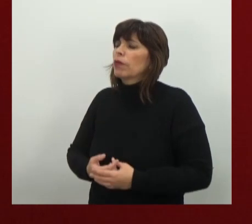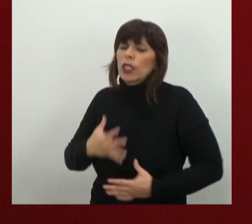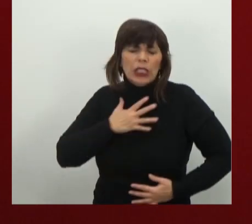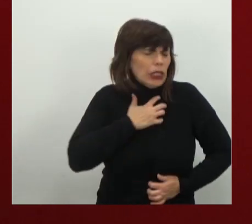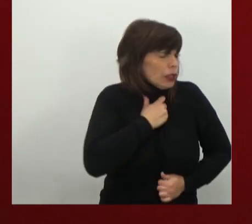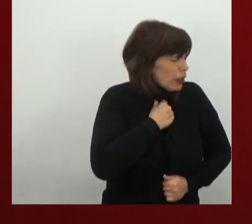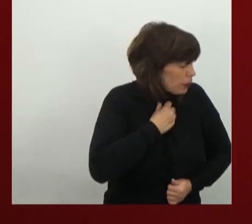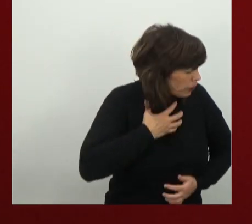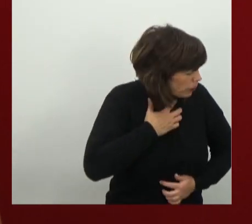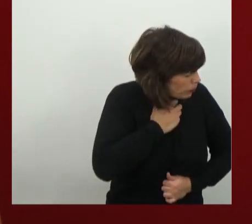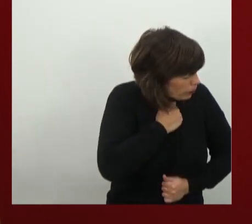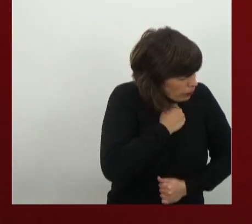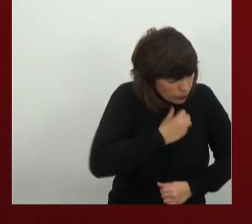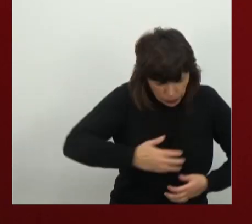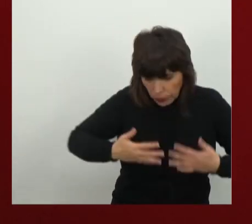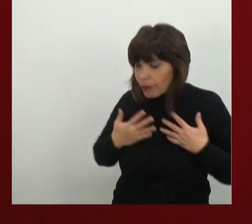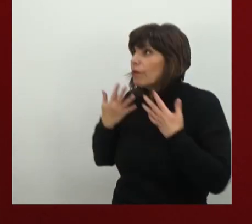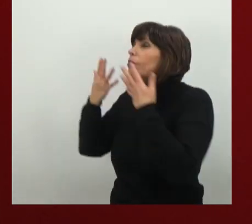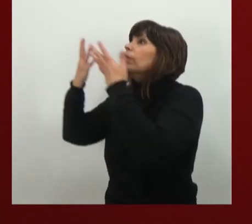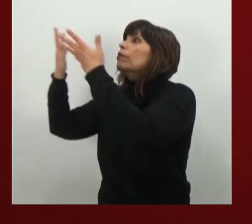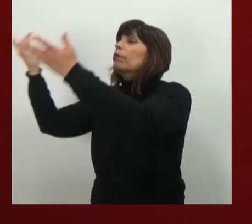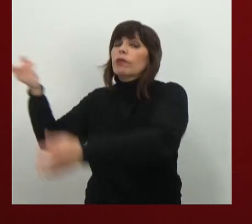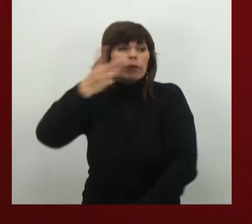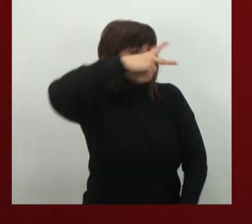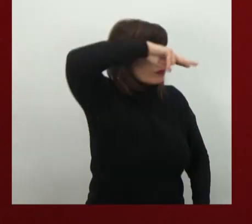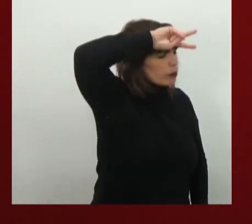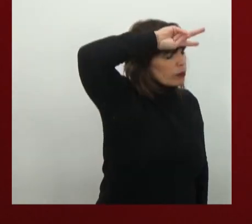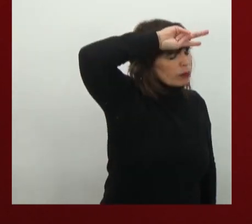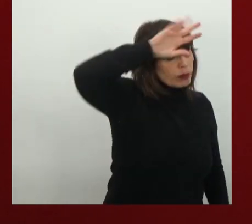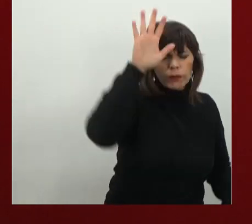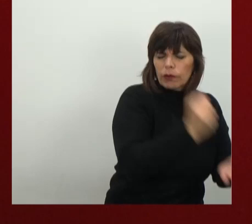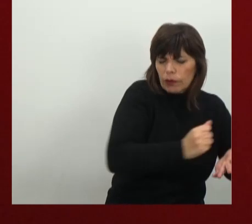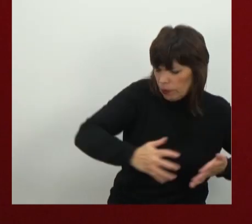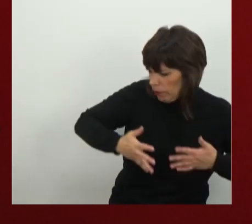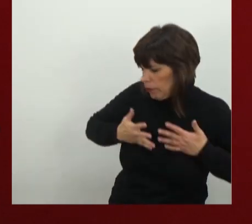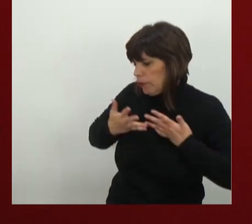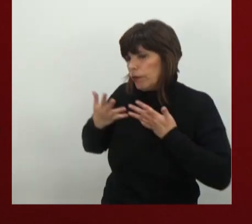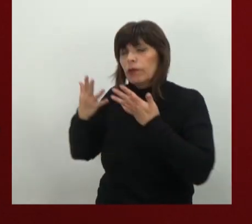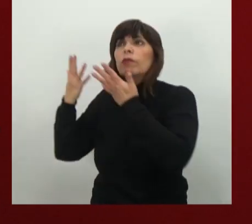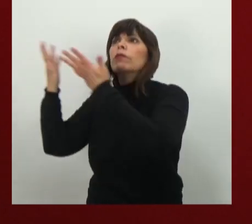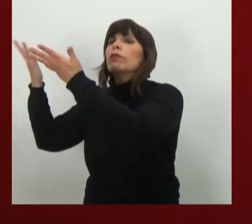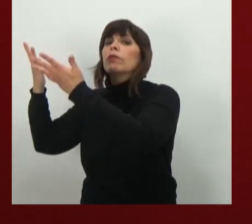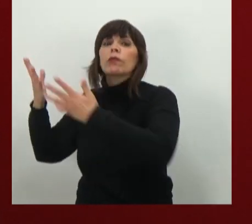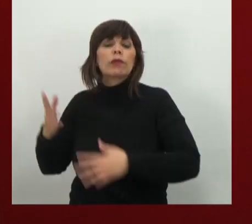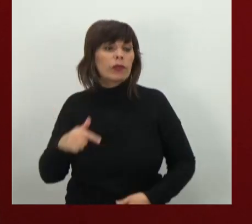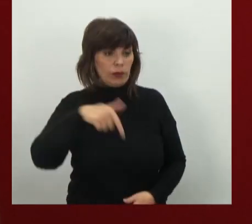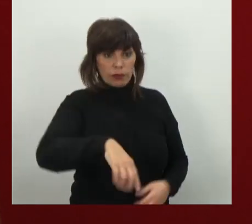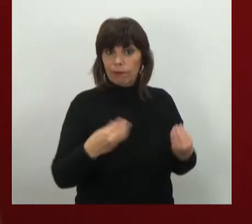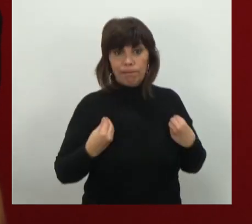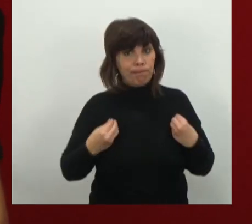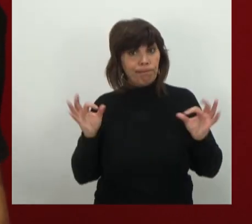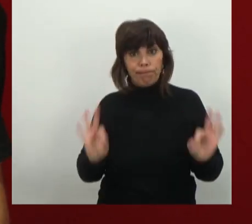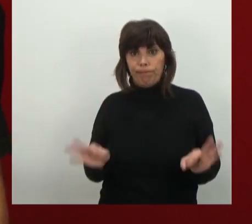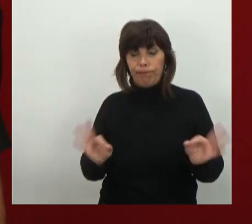Echando todas las preocupaciones. Y queridos, es normal en esta vida. En esta